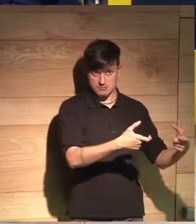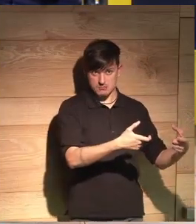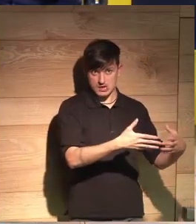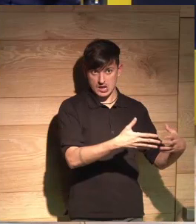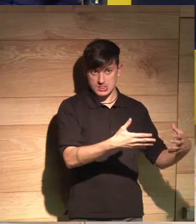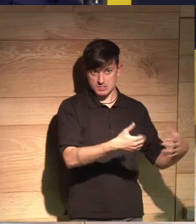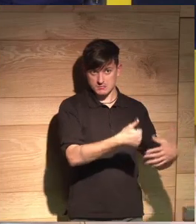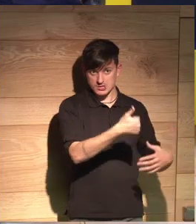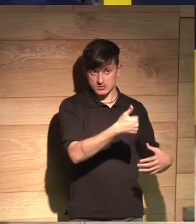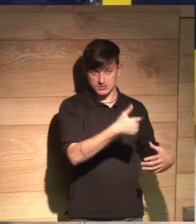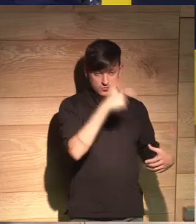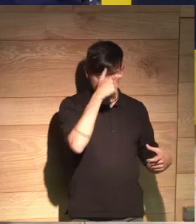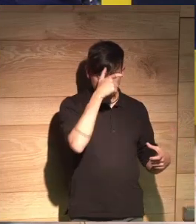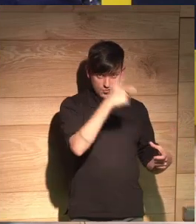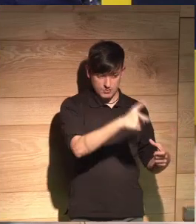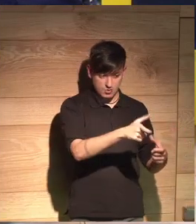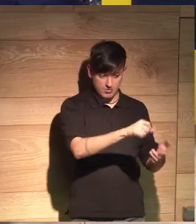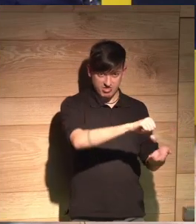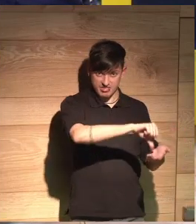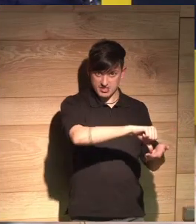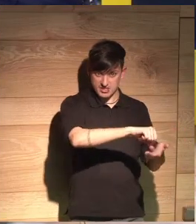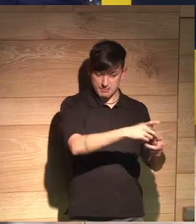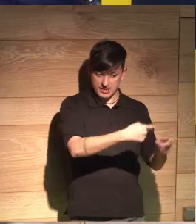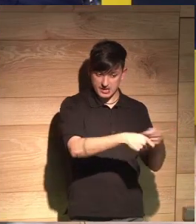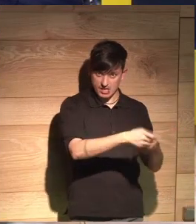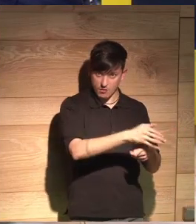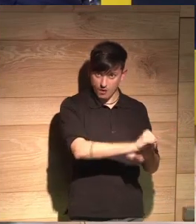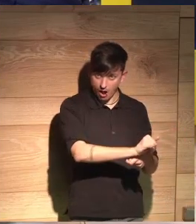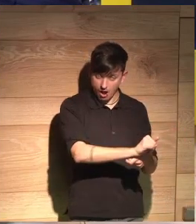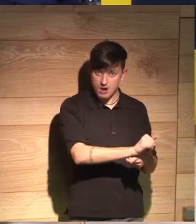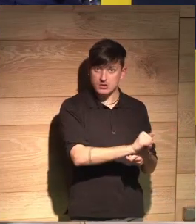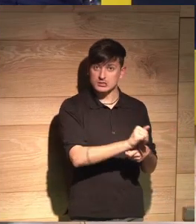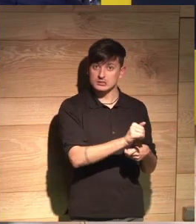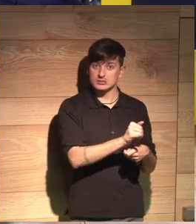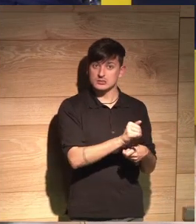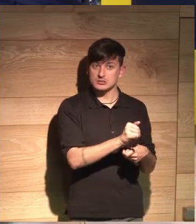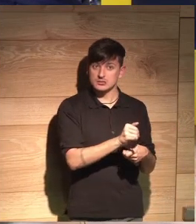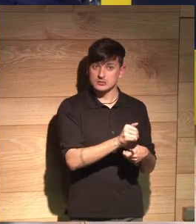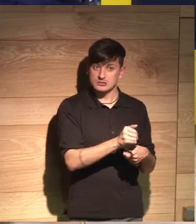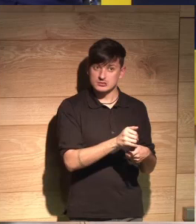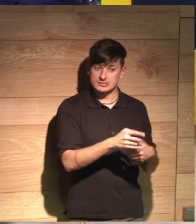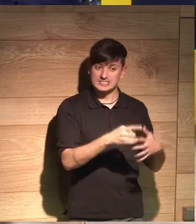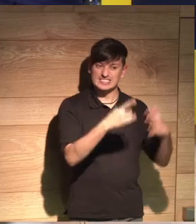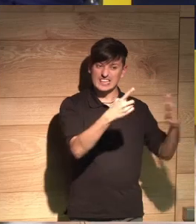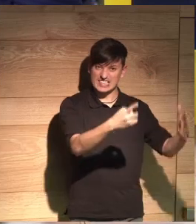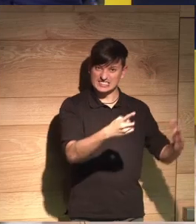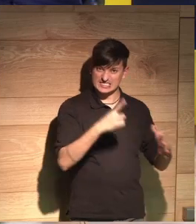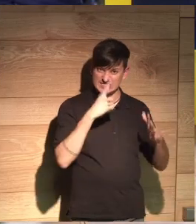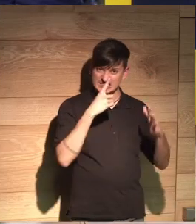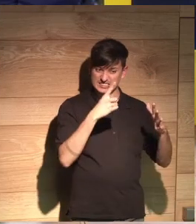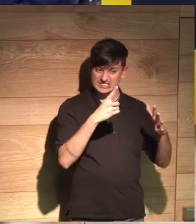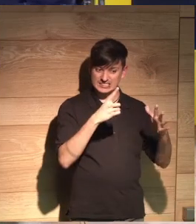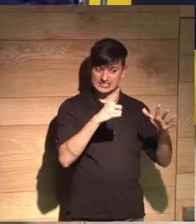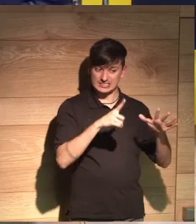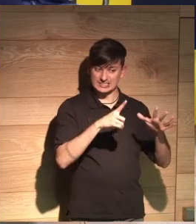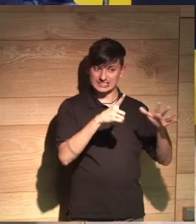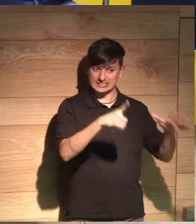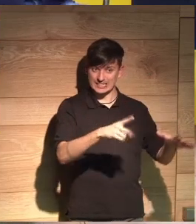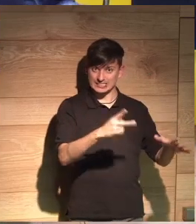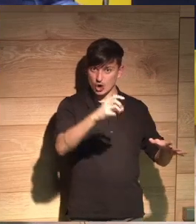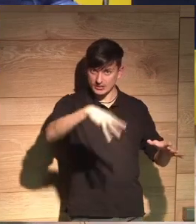pueblo central donde tienes el mercado y cada seis de lo más grande tienes un auto en el centro de su empeño natural y